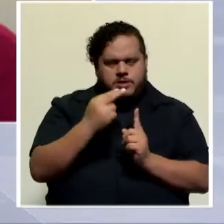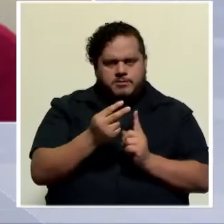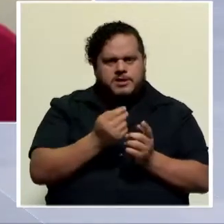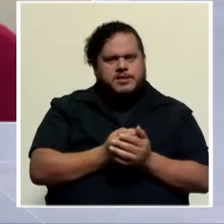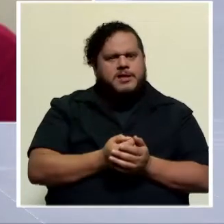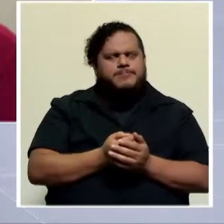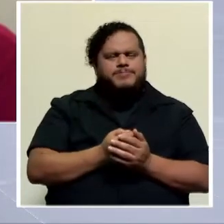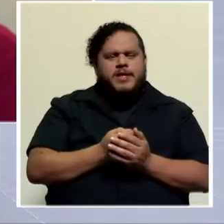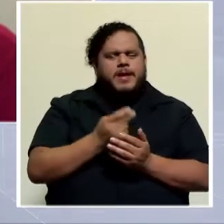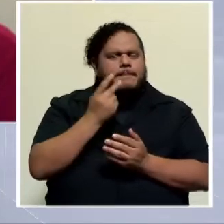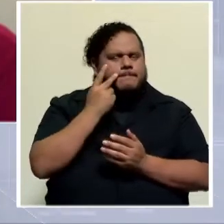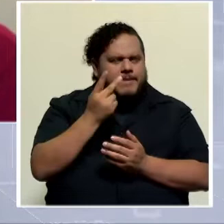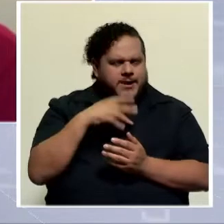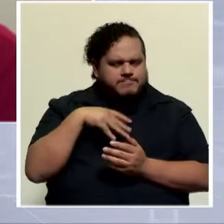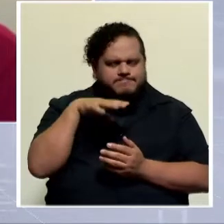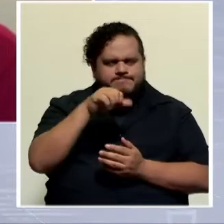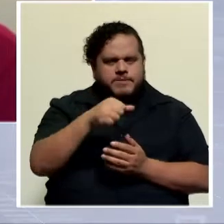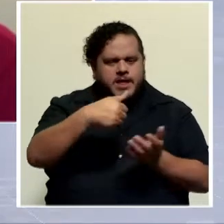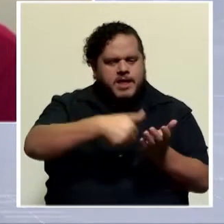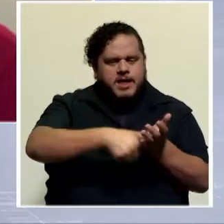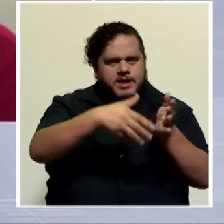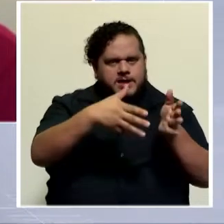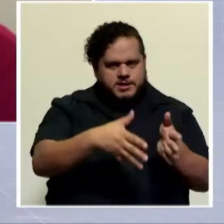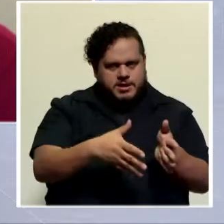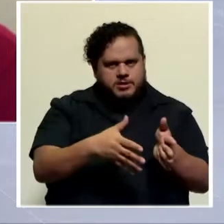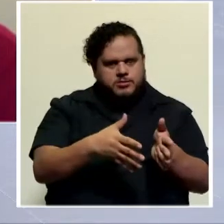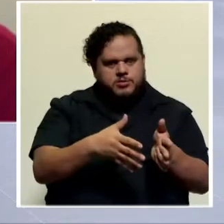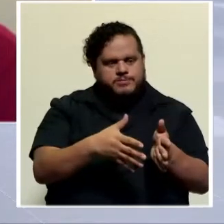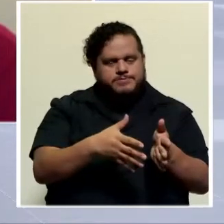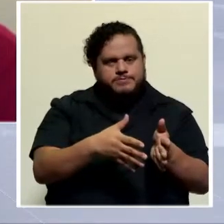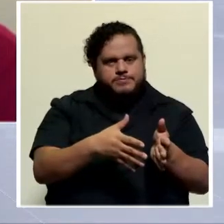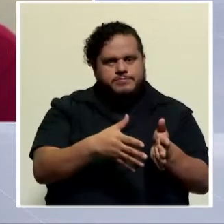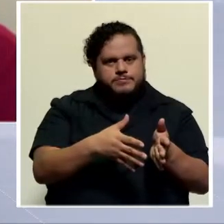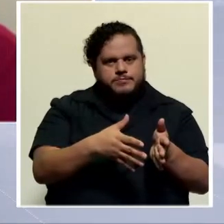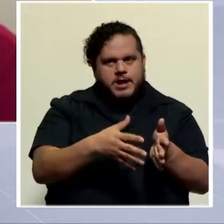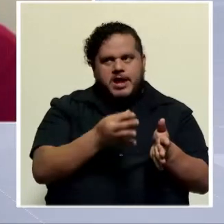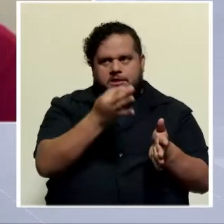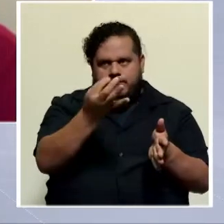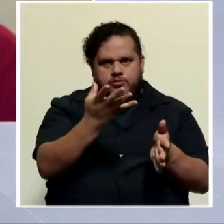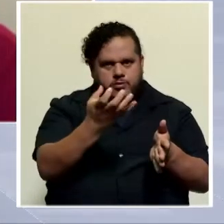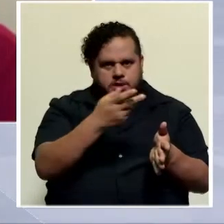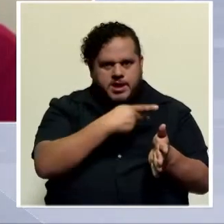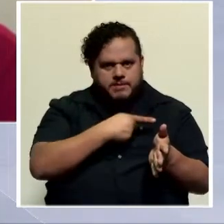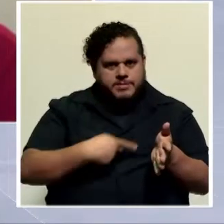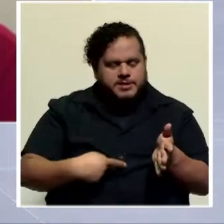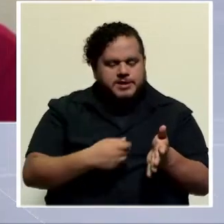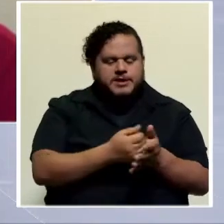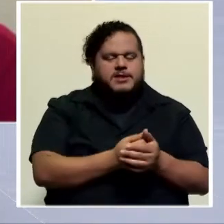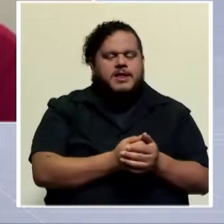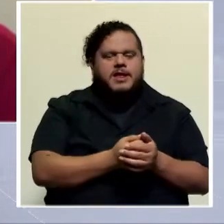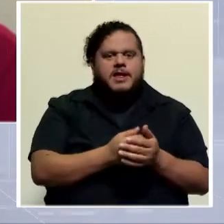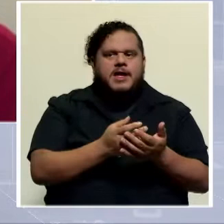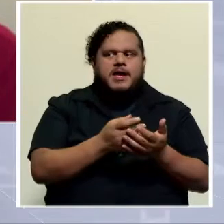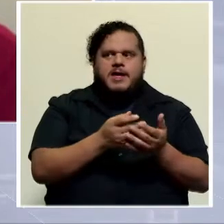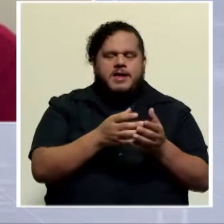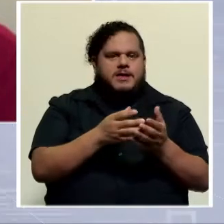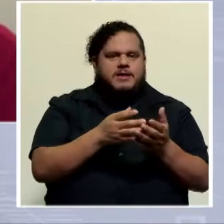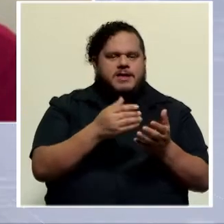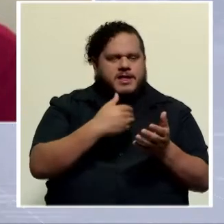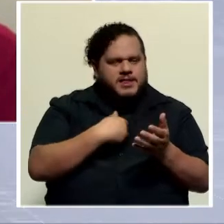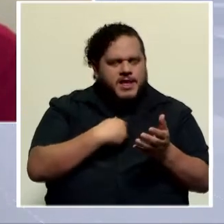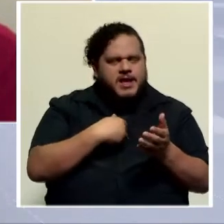distinguir candidatos que aborden un problema de manera amplia e integral va a